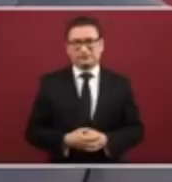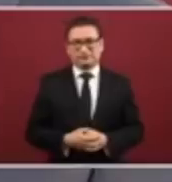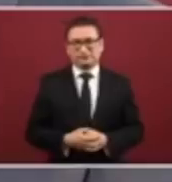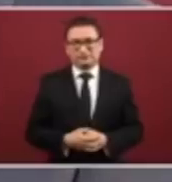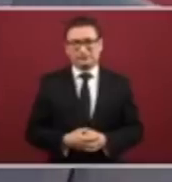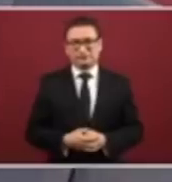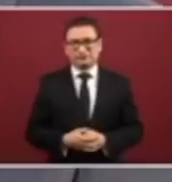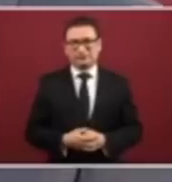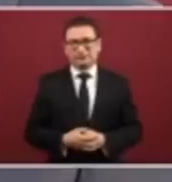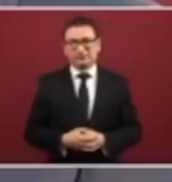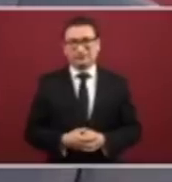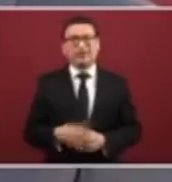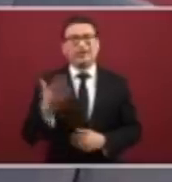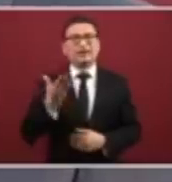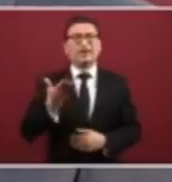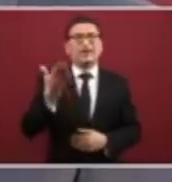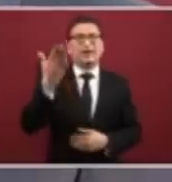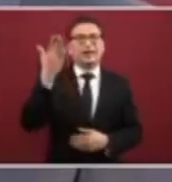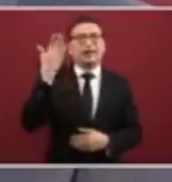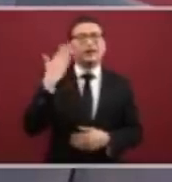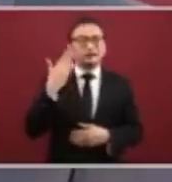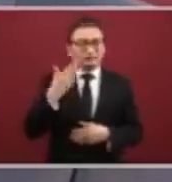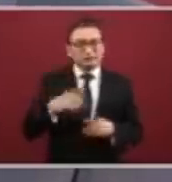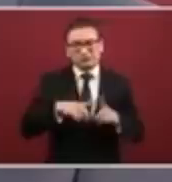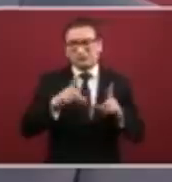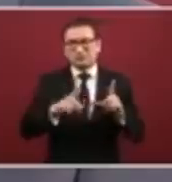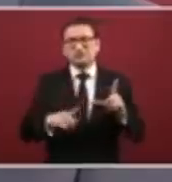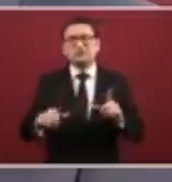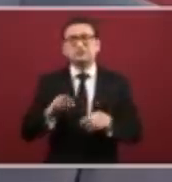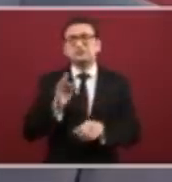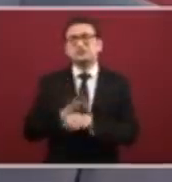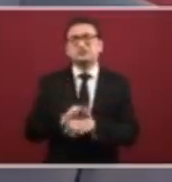era seguridad nacional,